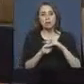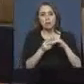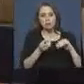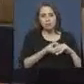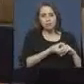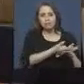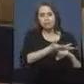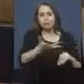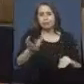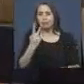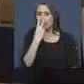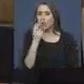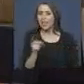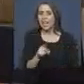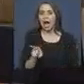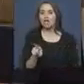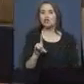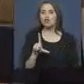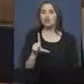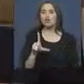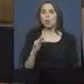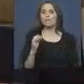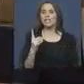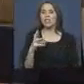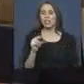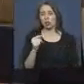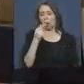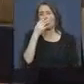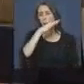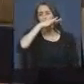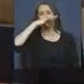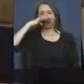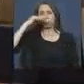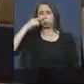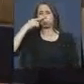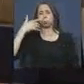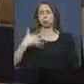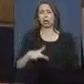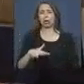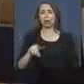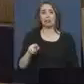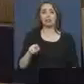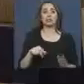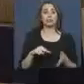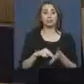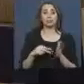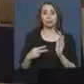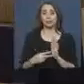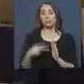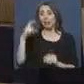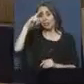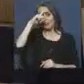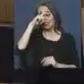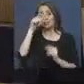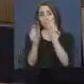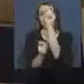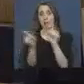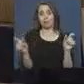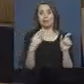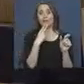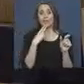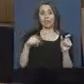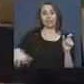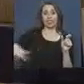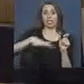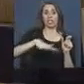señalado algunas autoridades, malos olores en la práctica, ha generado un problema bastante complejo en la comunidad, sobre